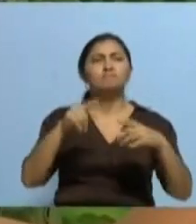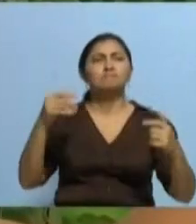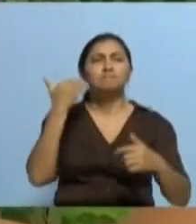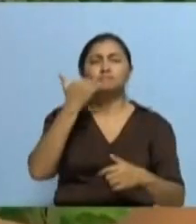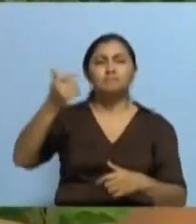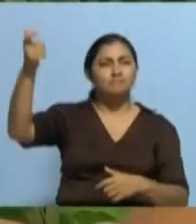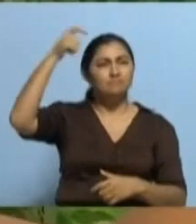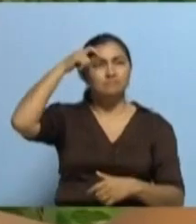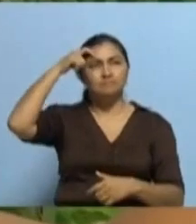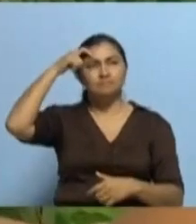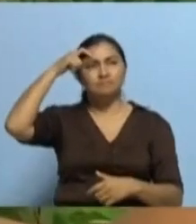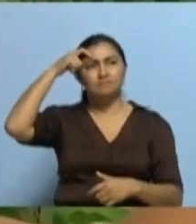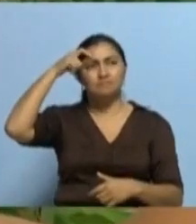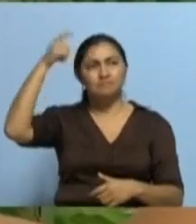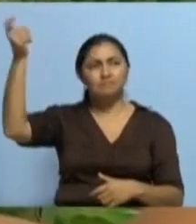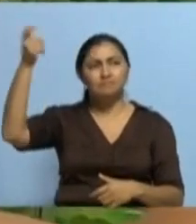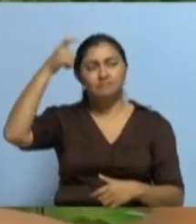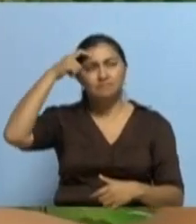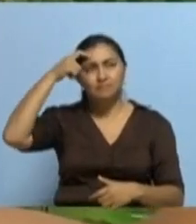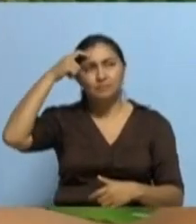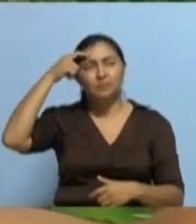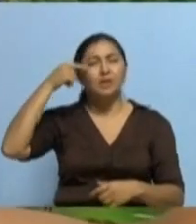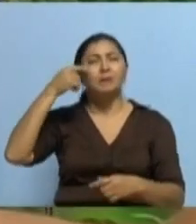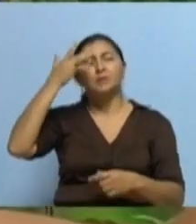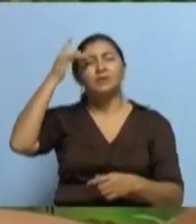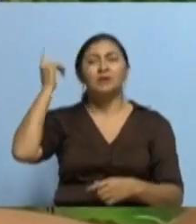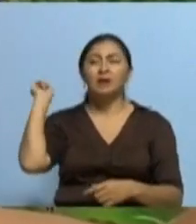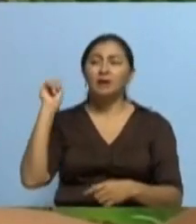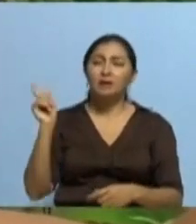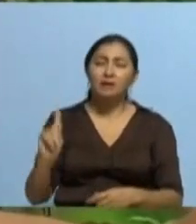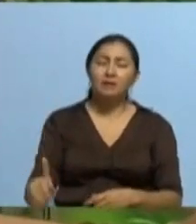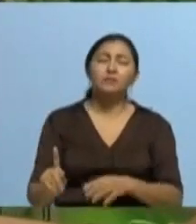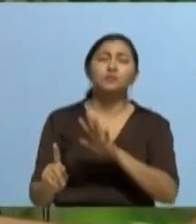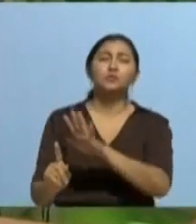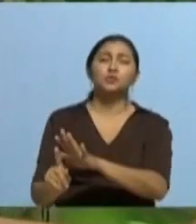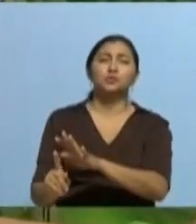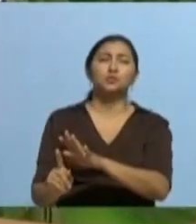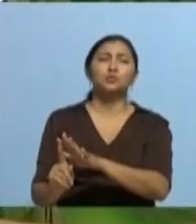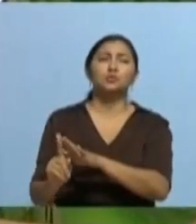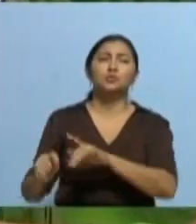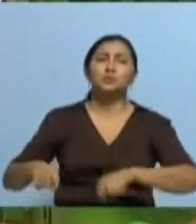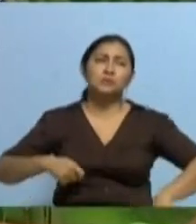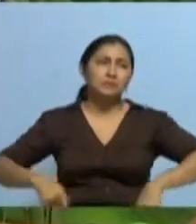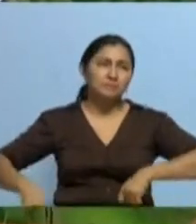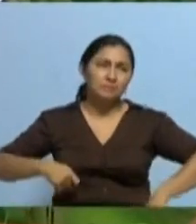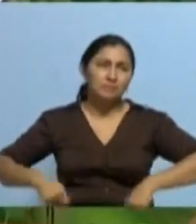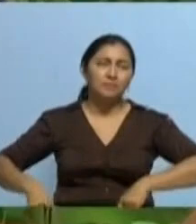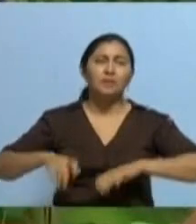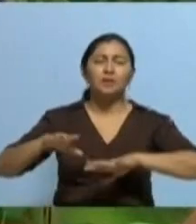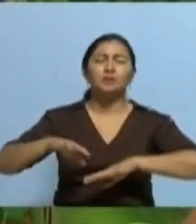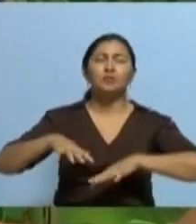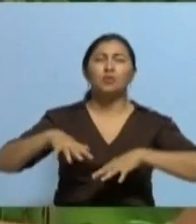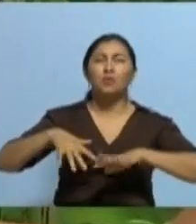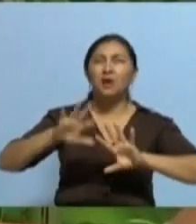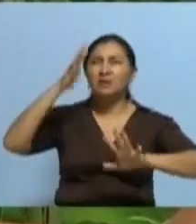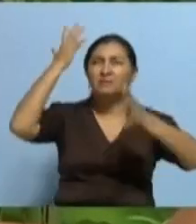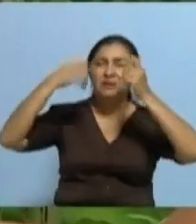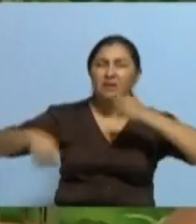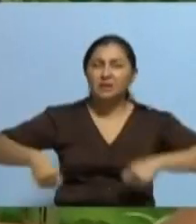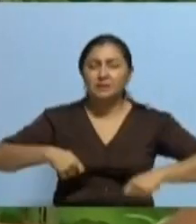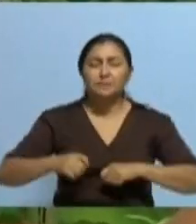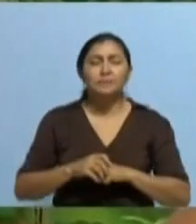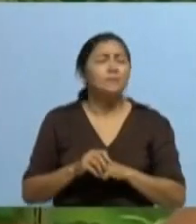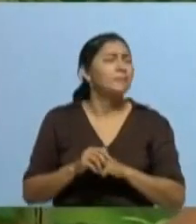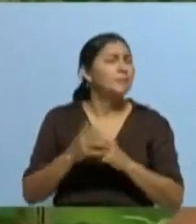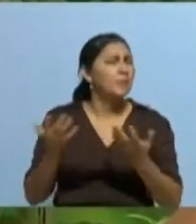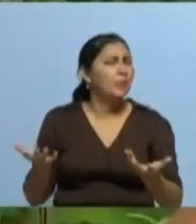reina por su trayectoria en la danza selva africana. En este caso nosotros